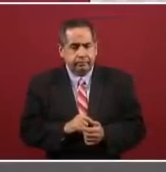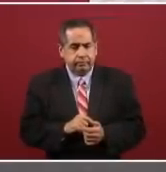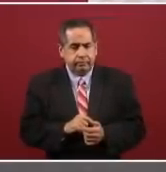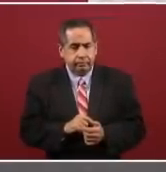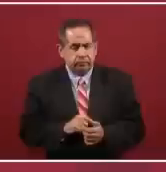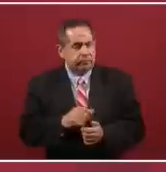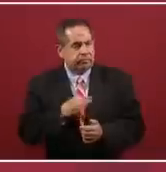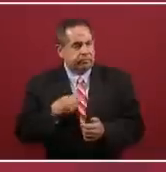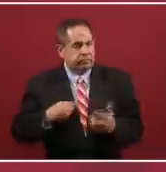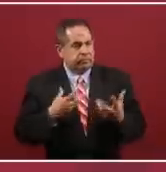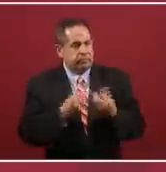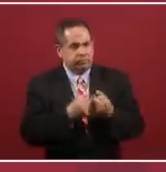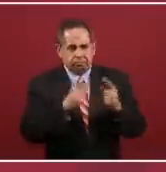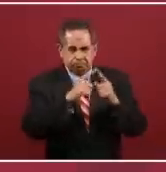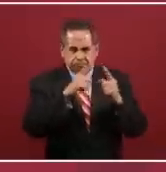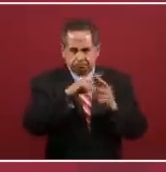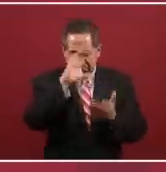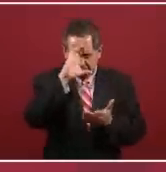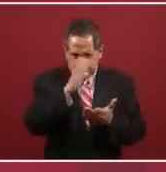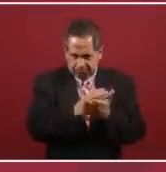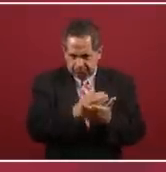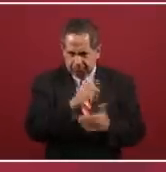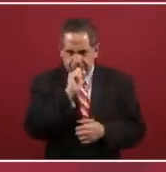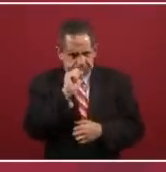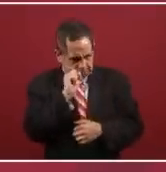miembros de la Iglesia Católica,